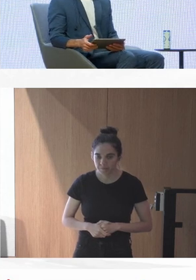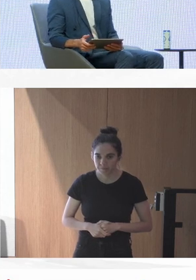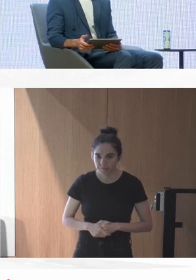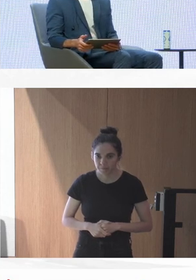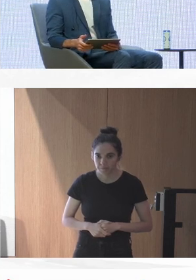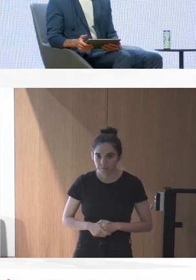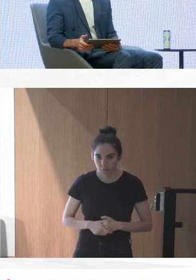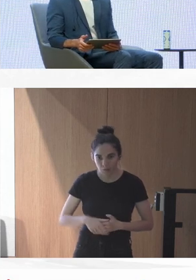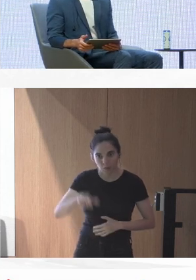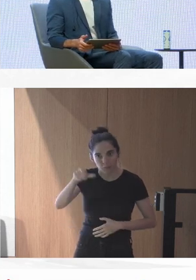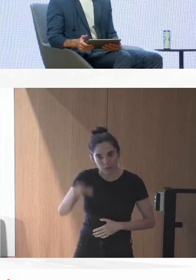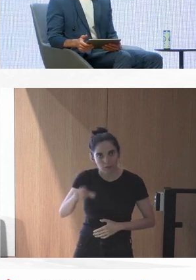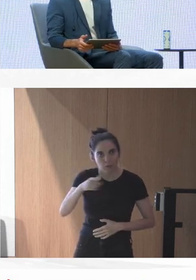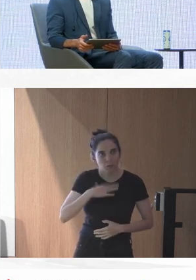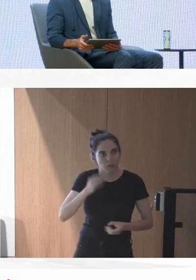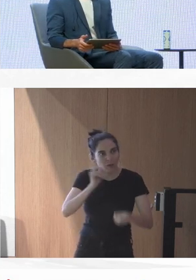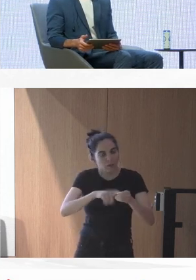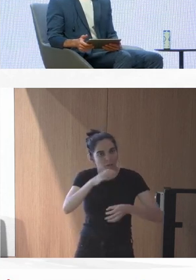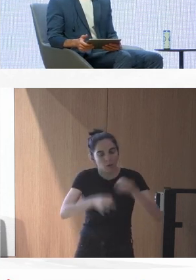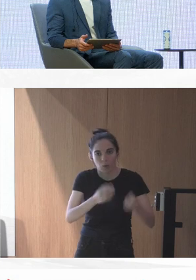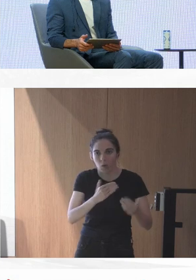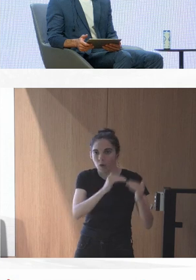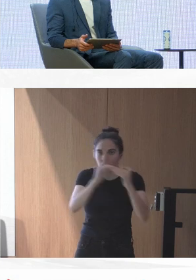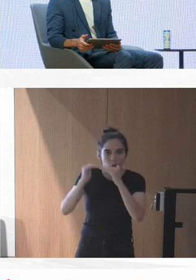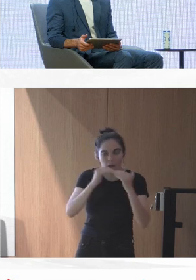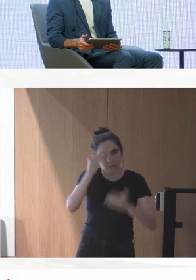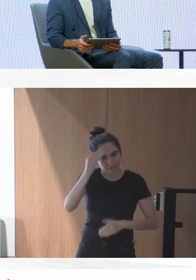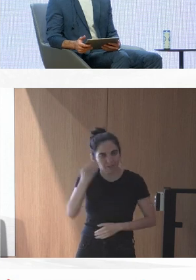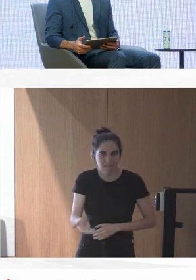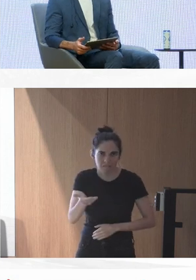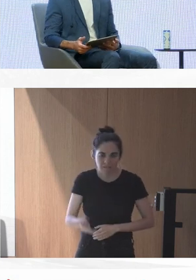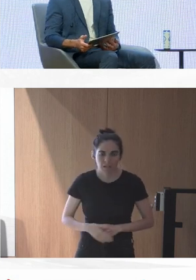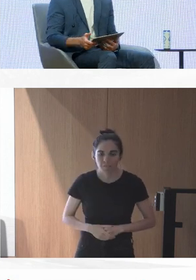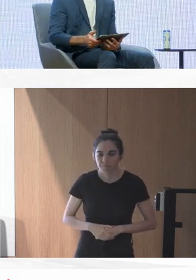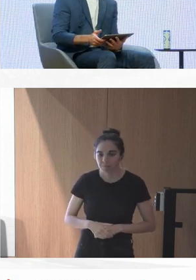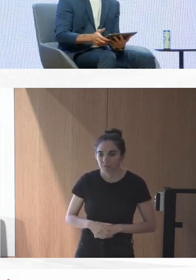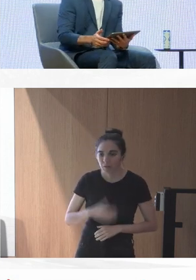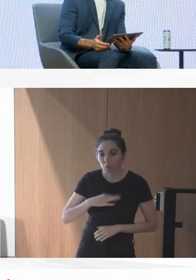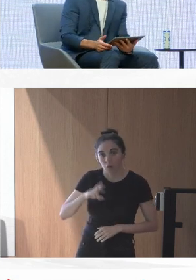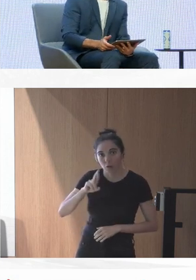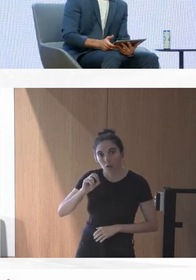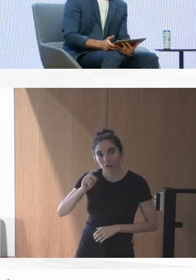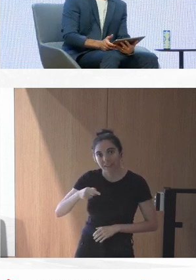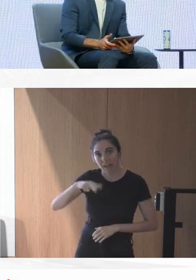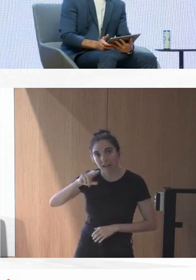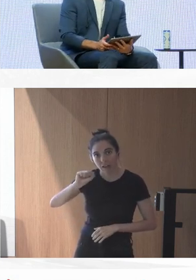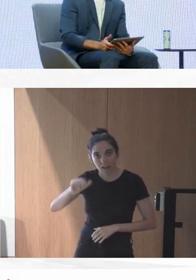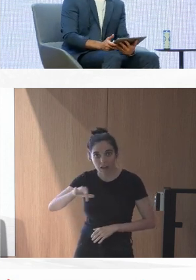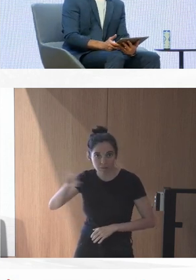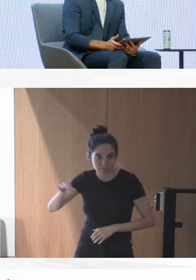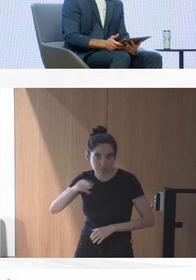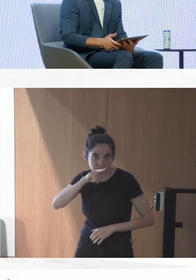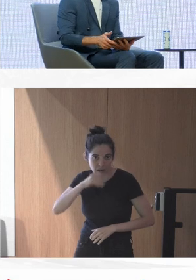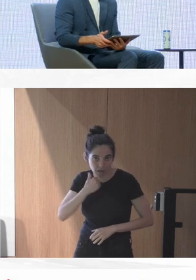en el proceso, tal y como todos los demás. No sé si Roxana quiere añadir algo más.